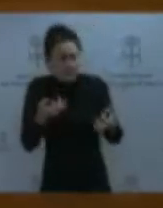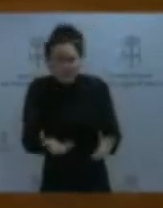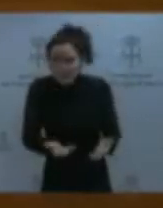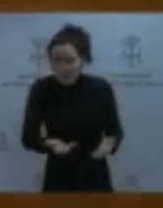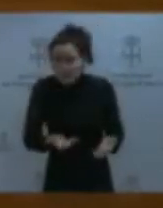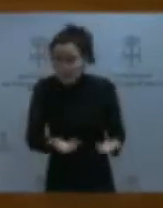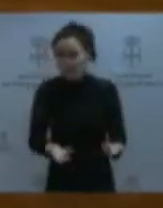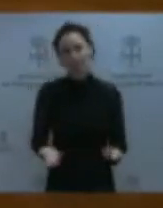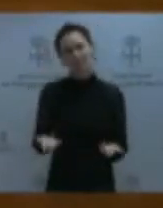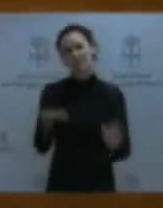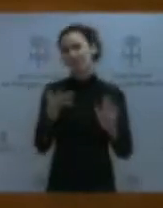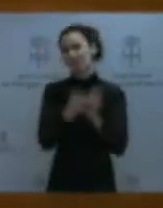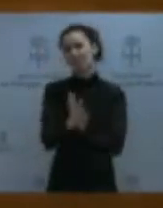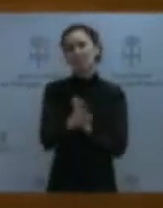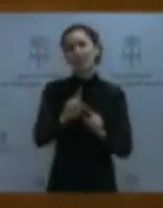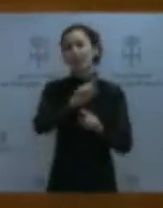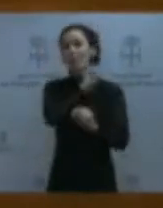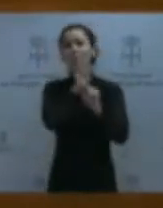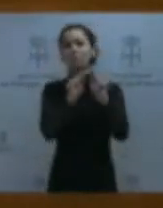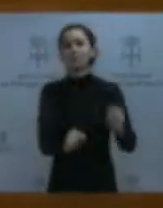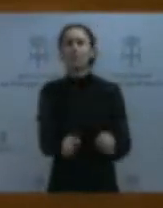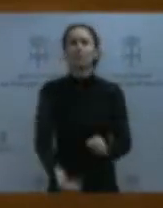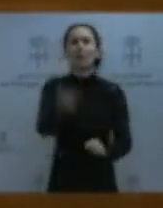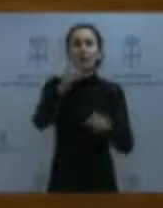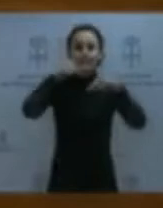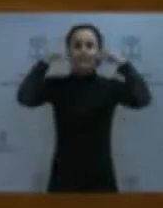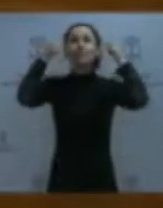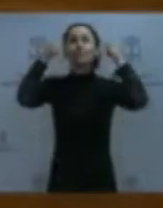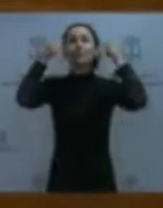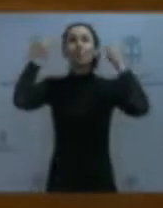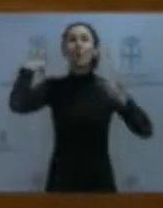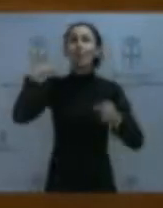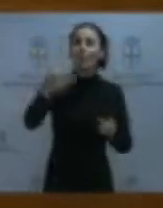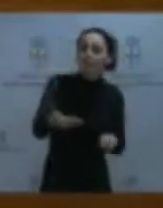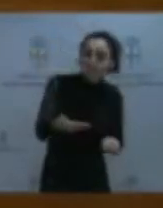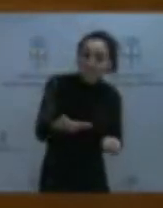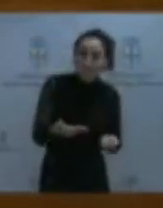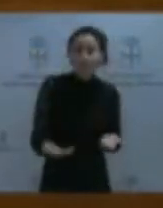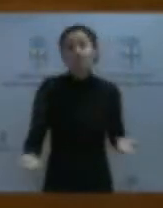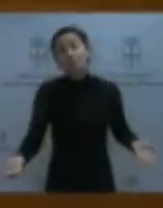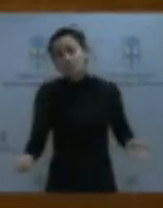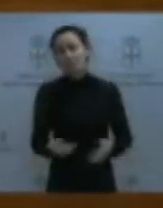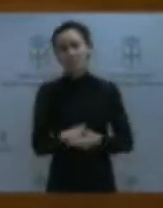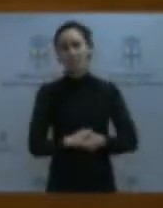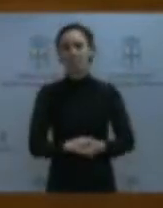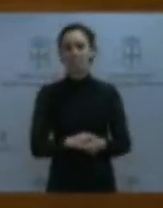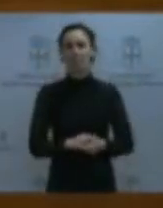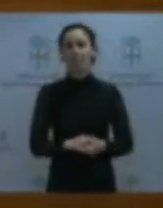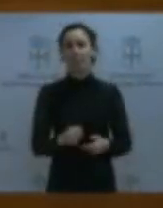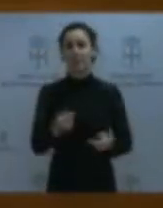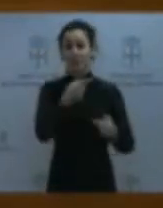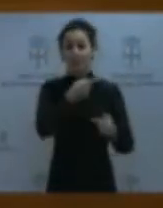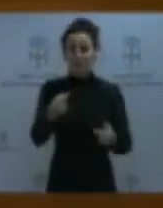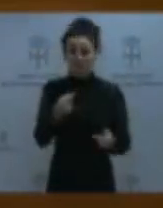esa es una pregunta fundamental. ¿Cuándo sonreír? En una revisión de más de 100 estudios de caso